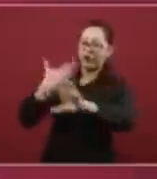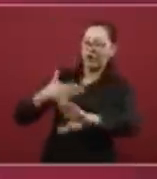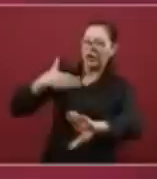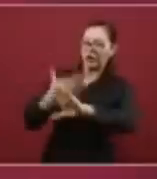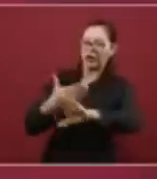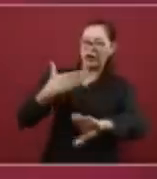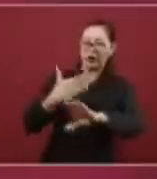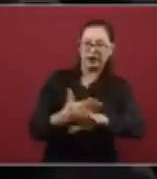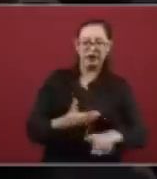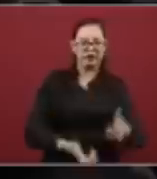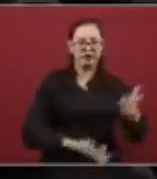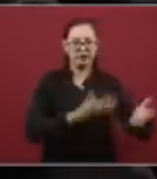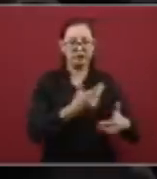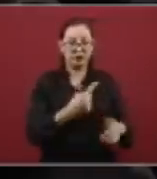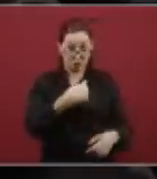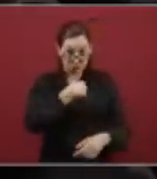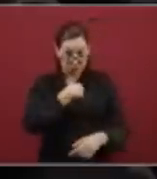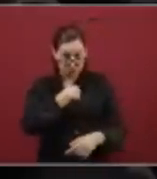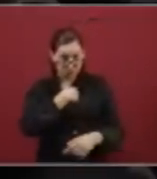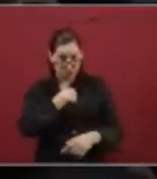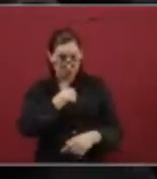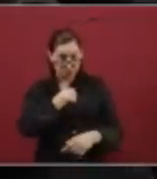importante. Espero que no lo diga de forma personal, porque